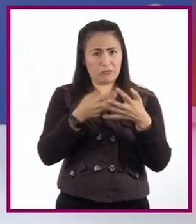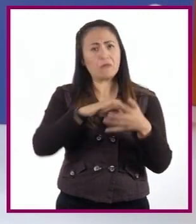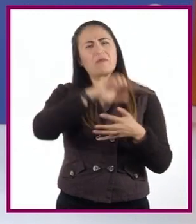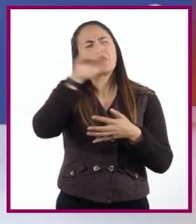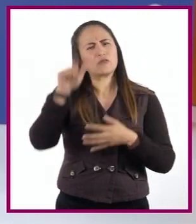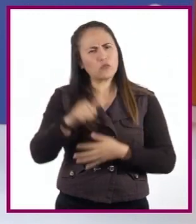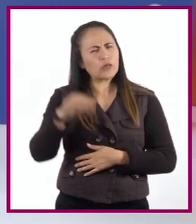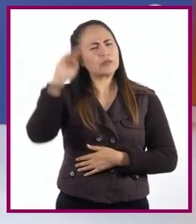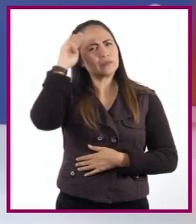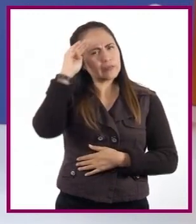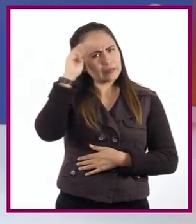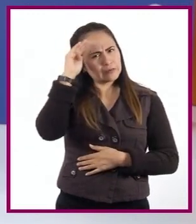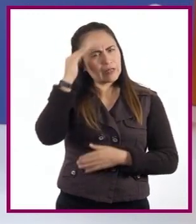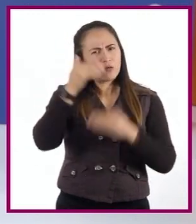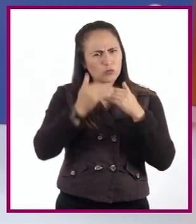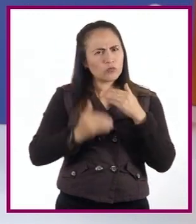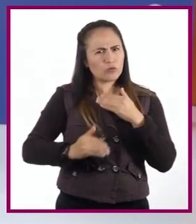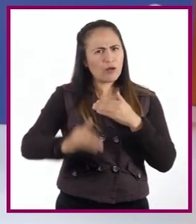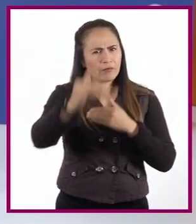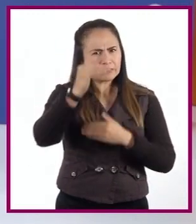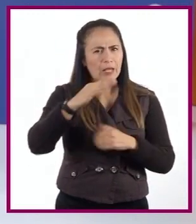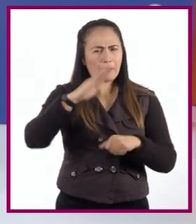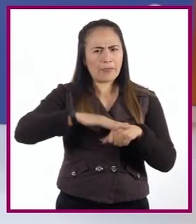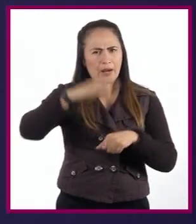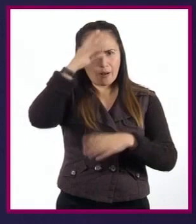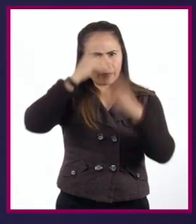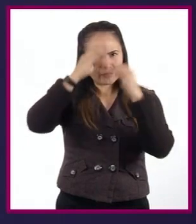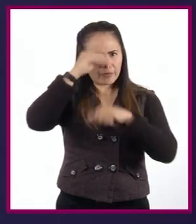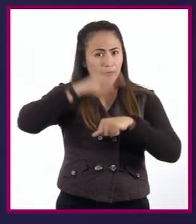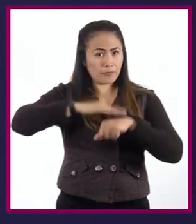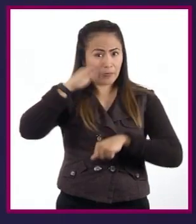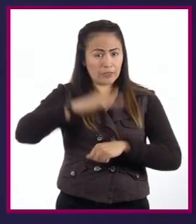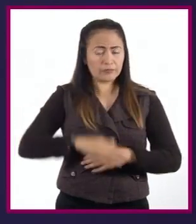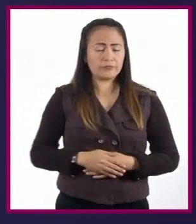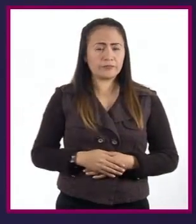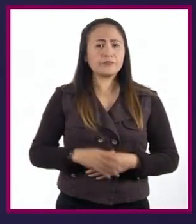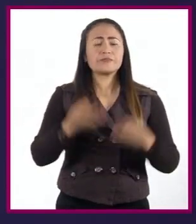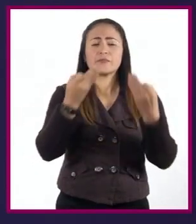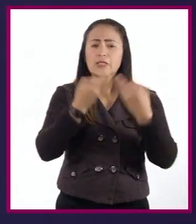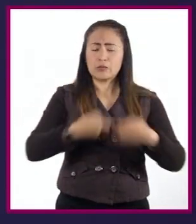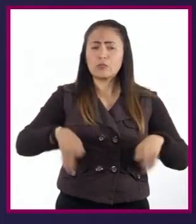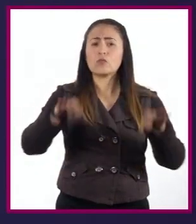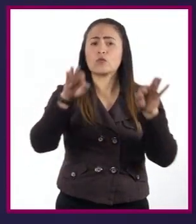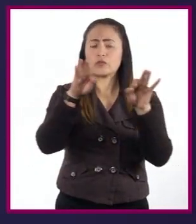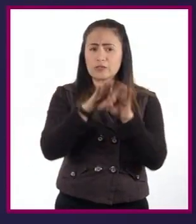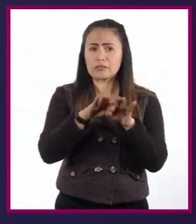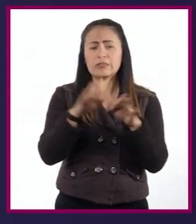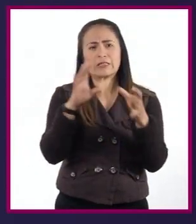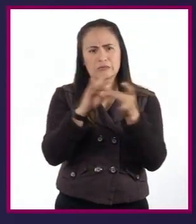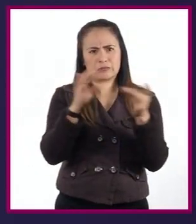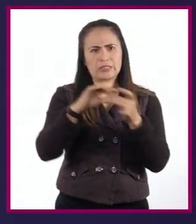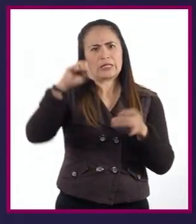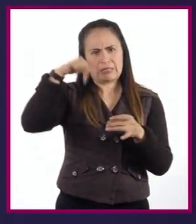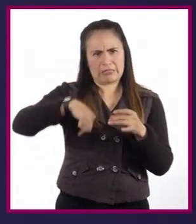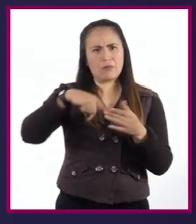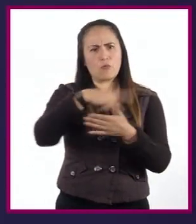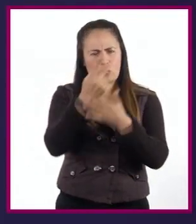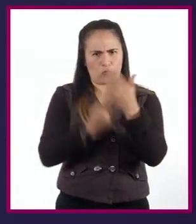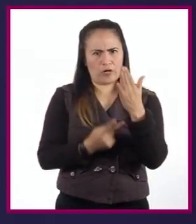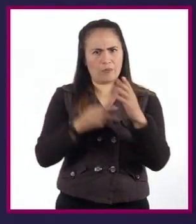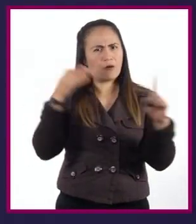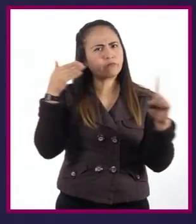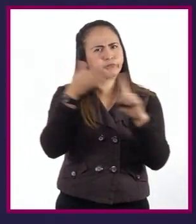podamos reflexionar y avanzar en nuestro aprendizaje. Es importante mencionar que este programa tiene la finalidad